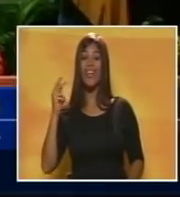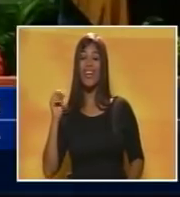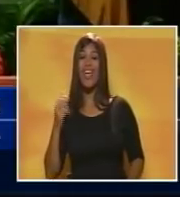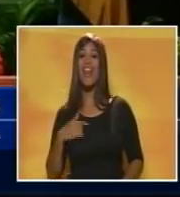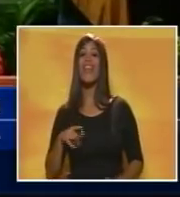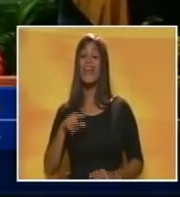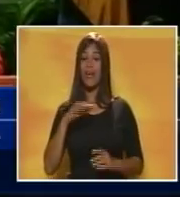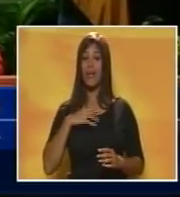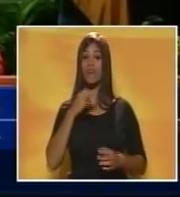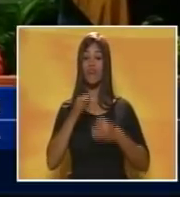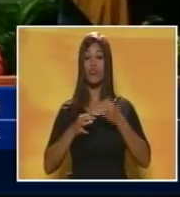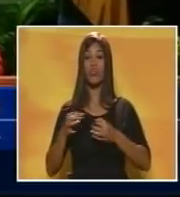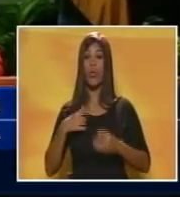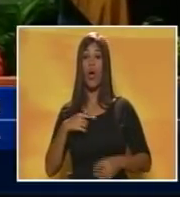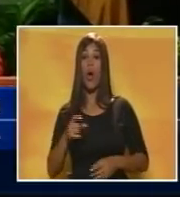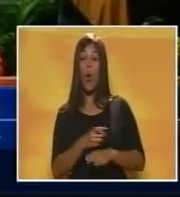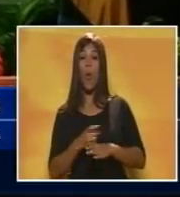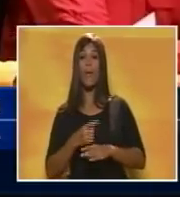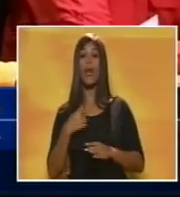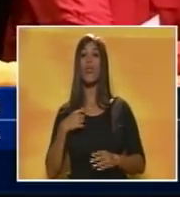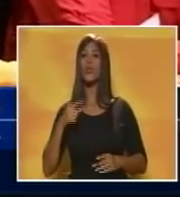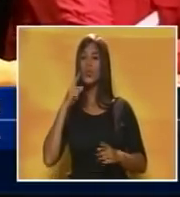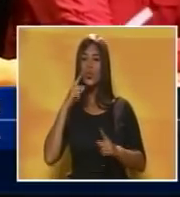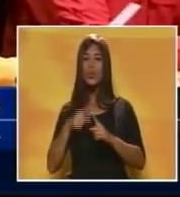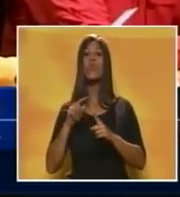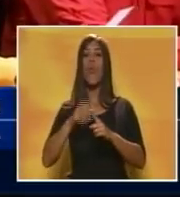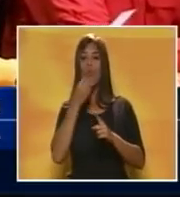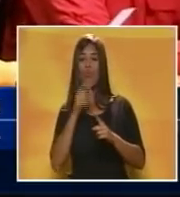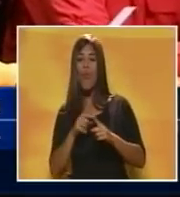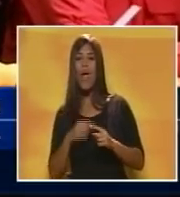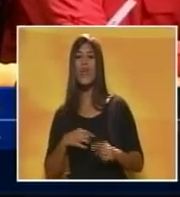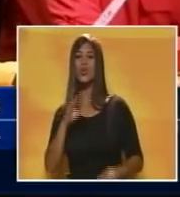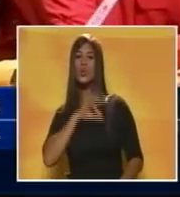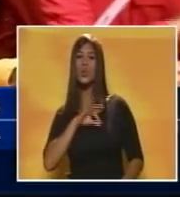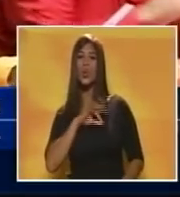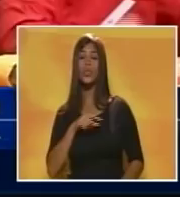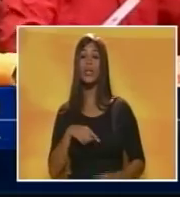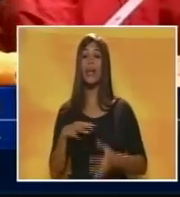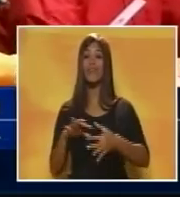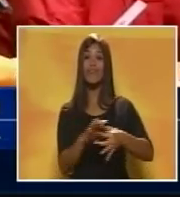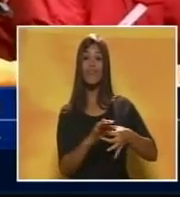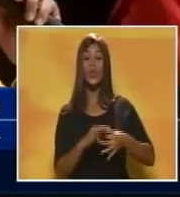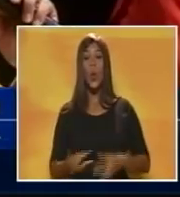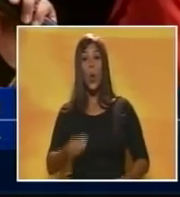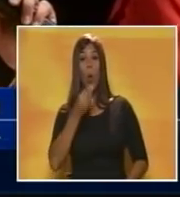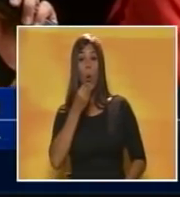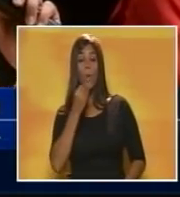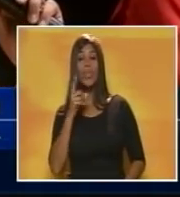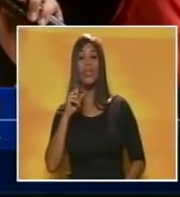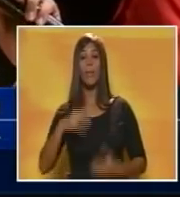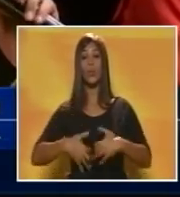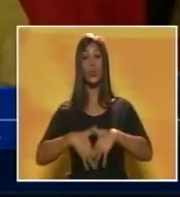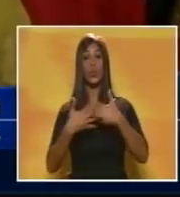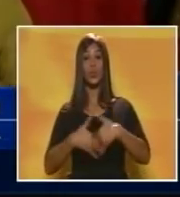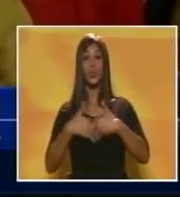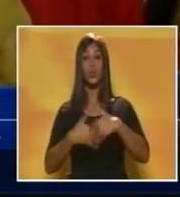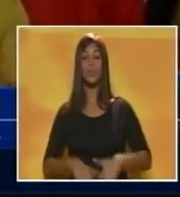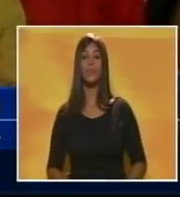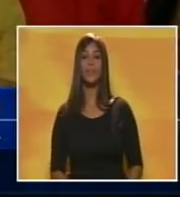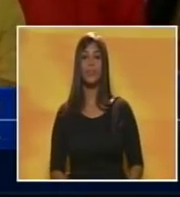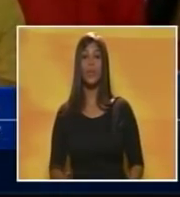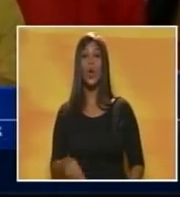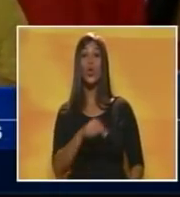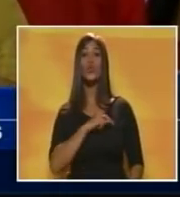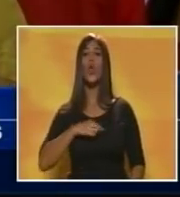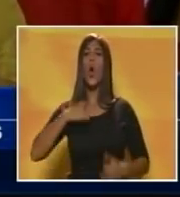la mandataria regional destacó logros en materia social, especialmente los relacionados con la alimentación y la producción. Nosotros